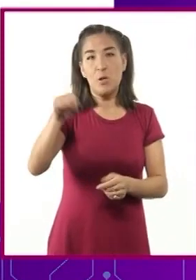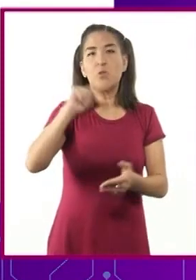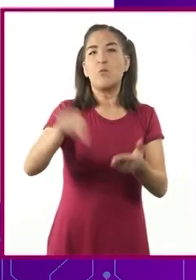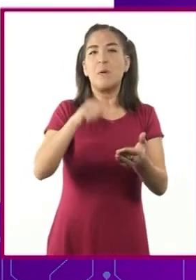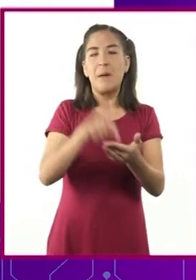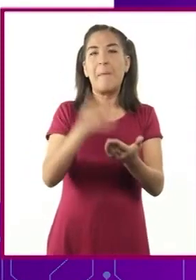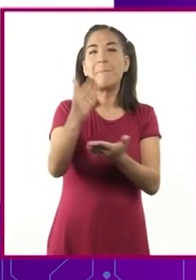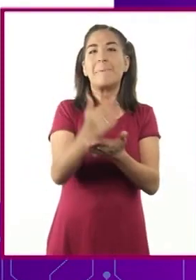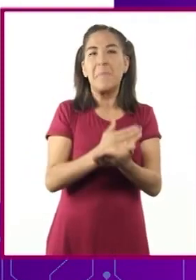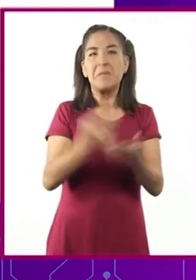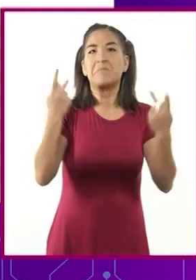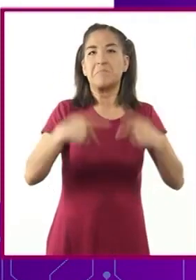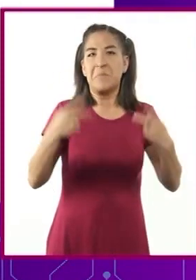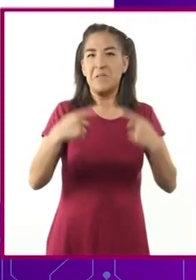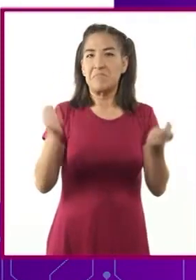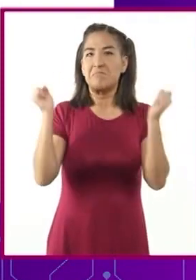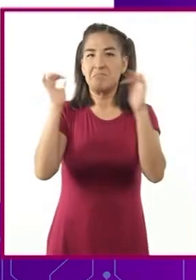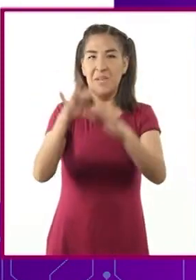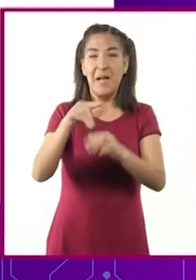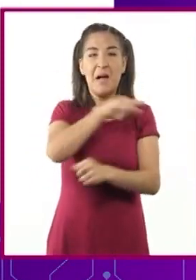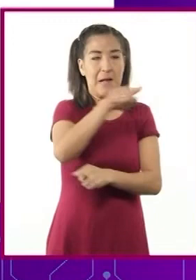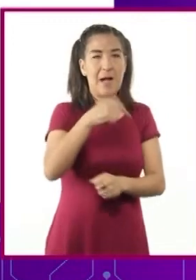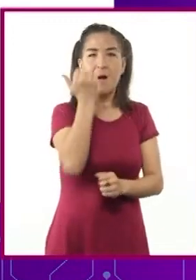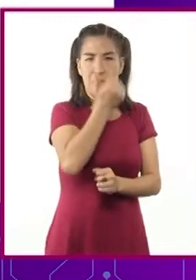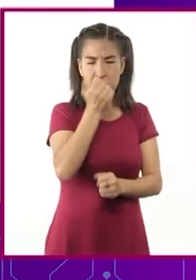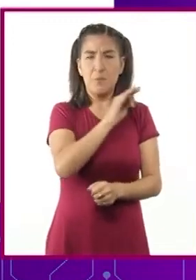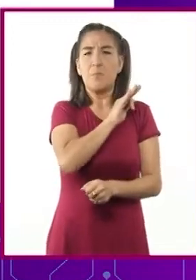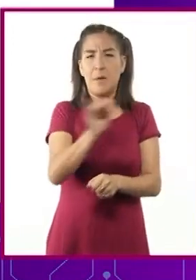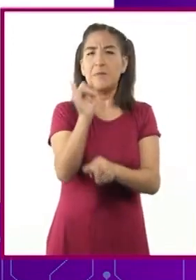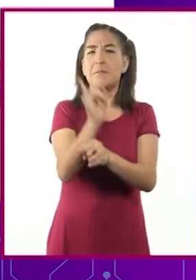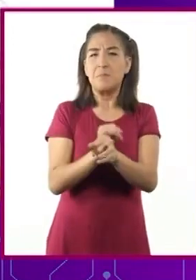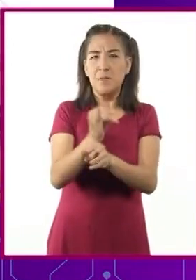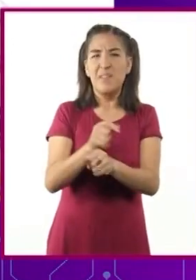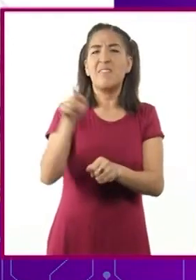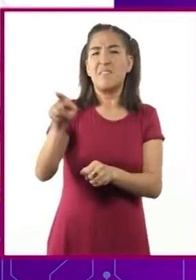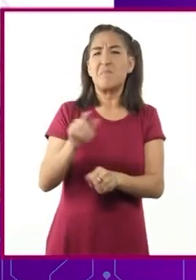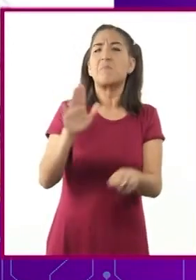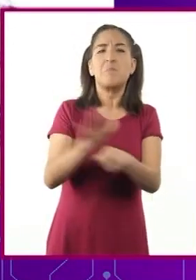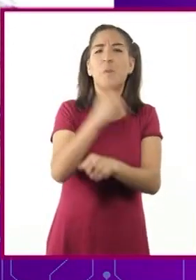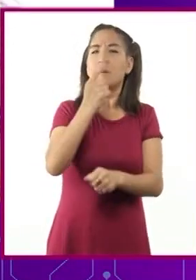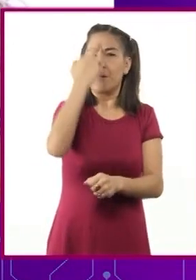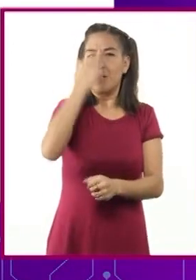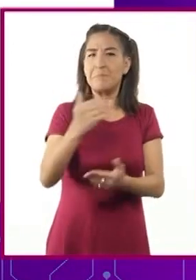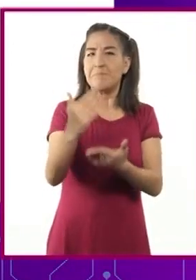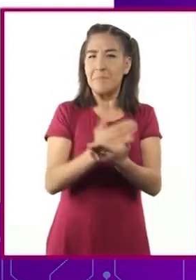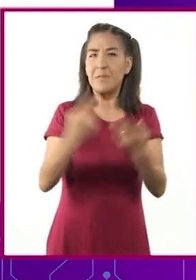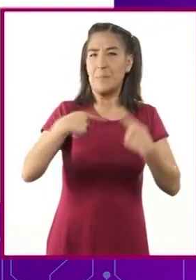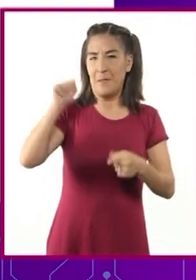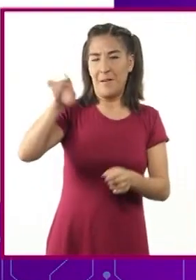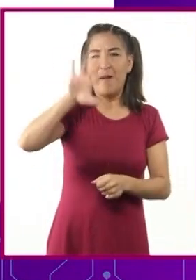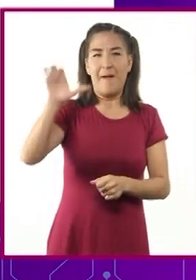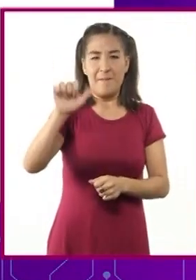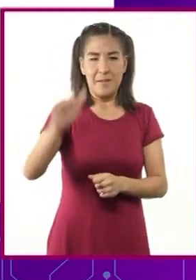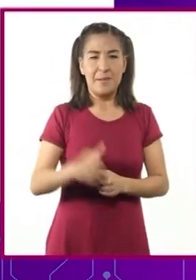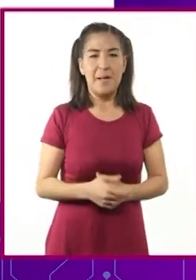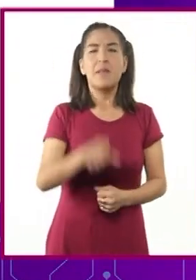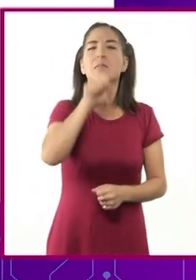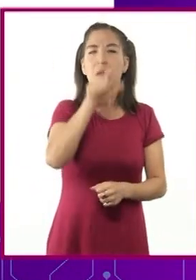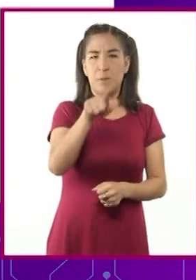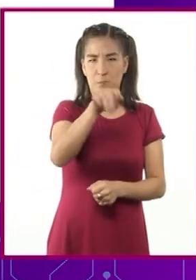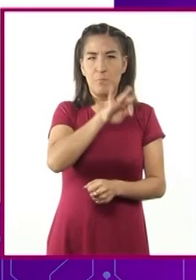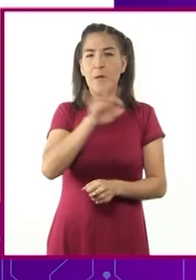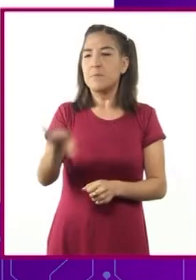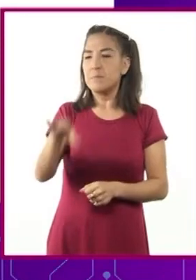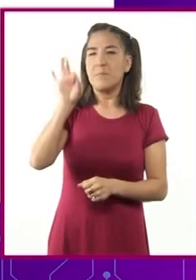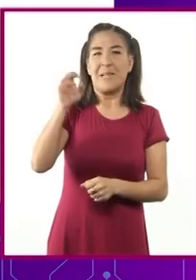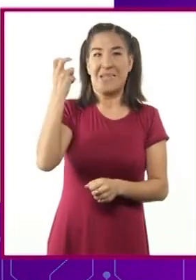con menor urbanización. Los alumnos pueden investigar a qué se debe esto. También puede seleccionar un